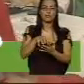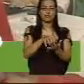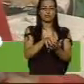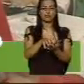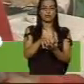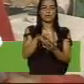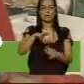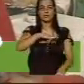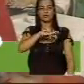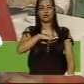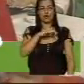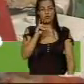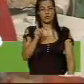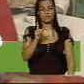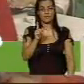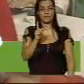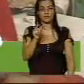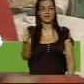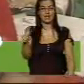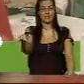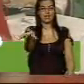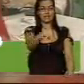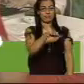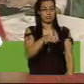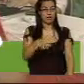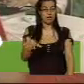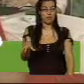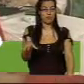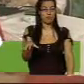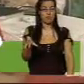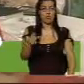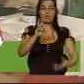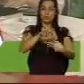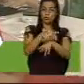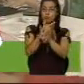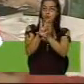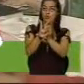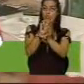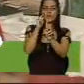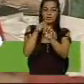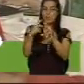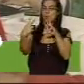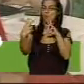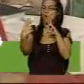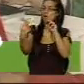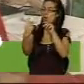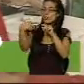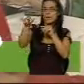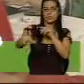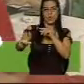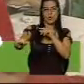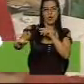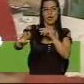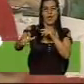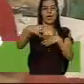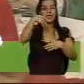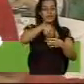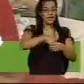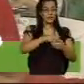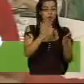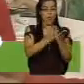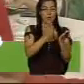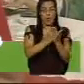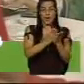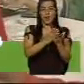de la gran misión en cada estado. Eso, la interconexión en las escuelas no es a través